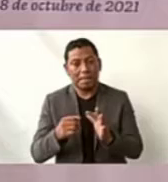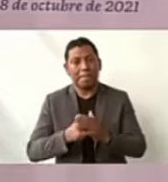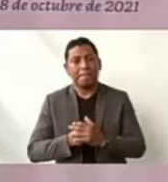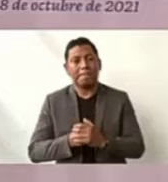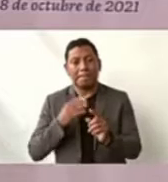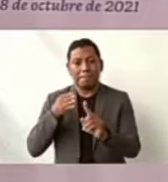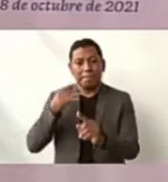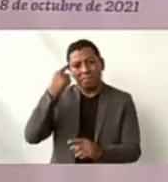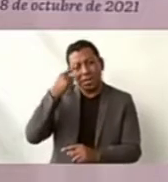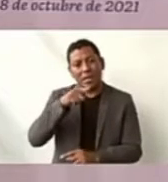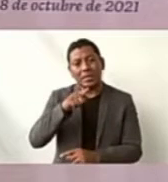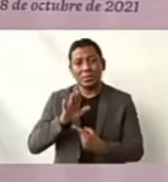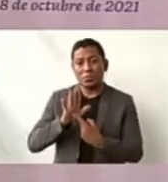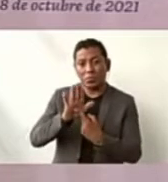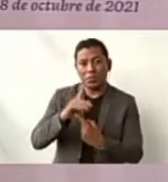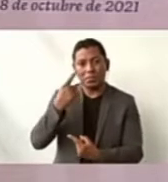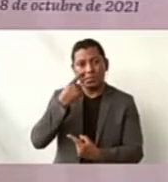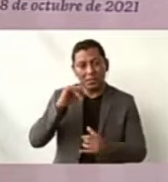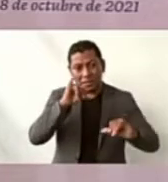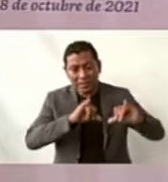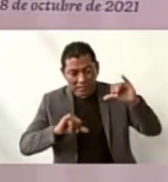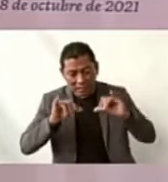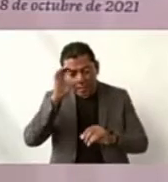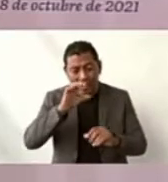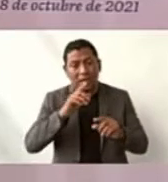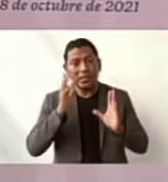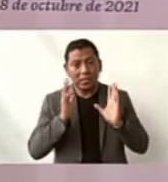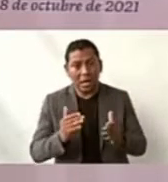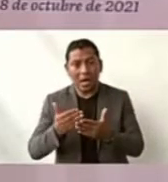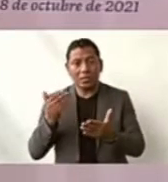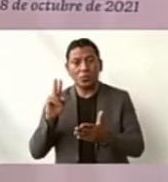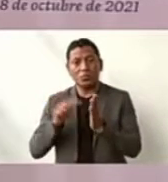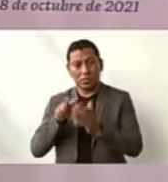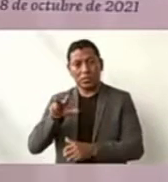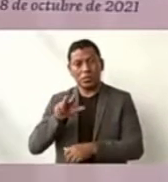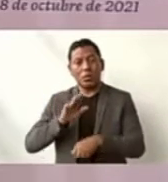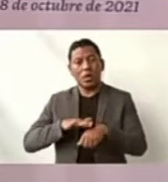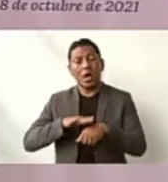para demostrar que la ciencia ya nos advirtió en el 2018